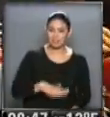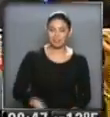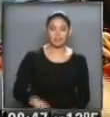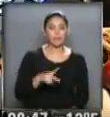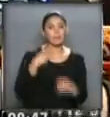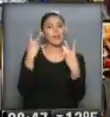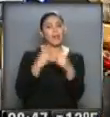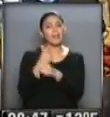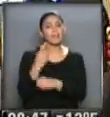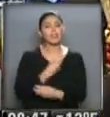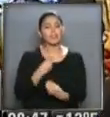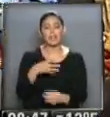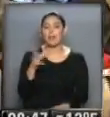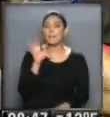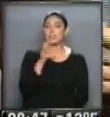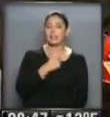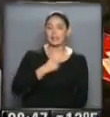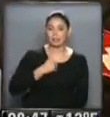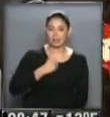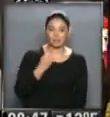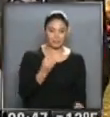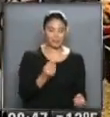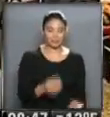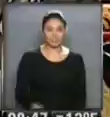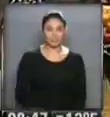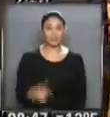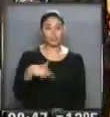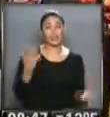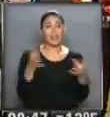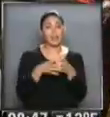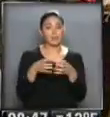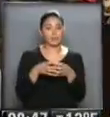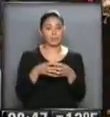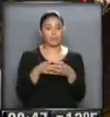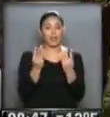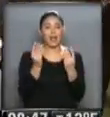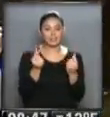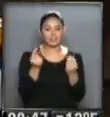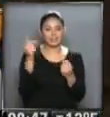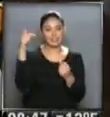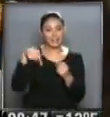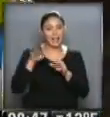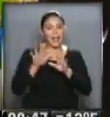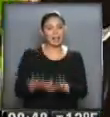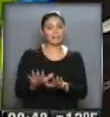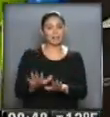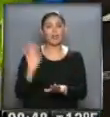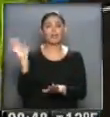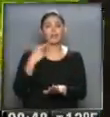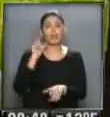dónde viajan? A Catamarca. A Catamarca, perfecto. Bueno, el equipo de Arsenal aquí están varados con